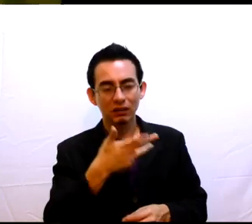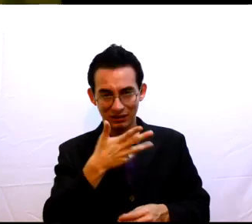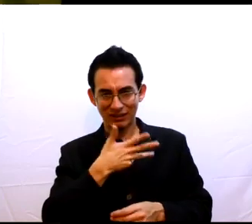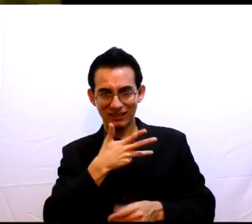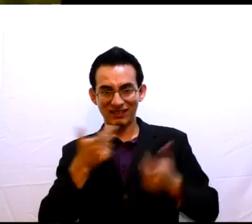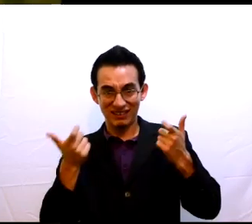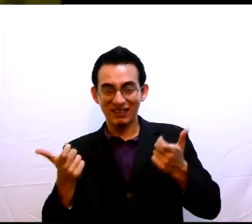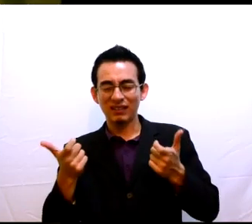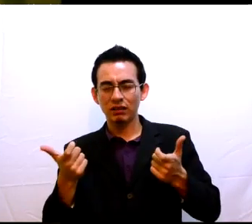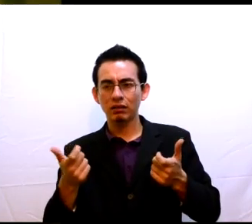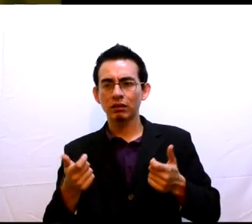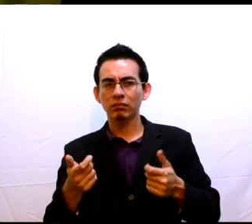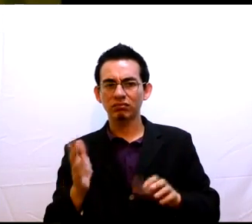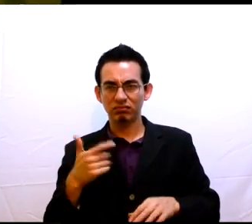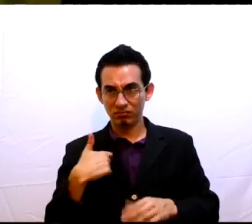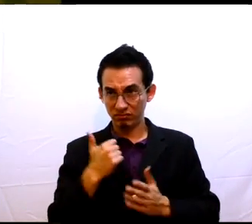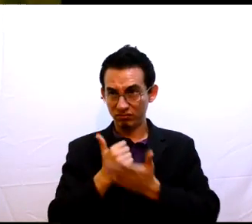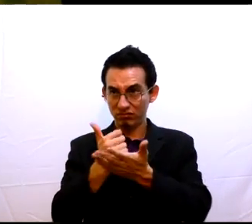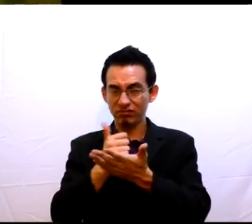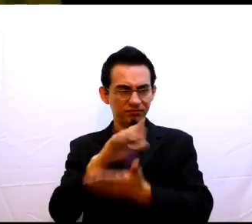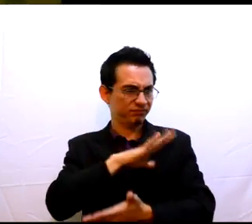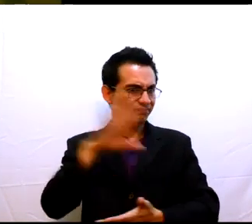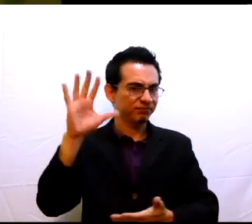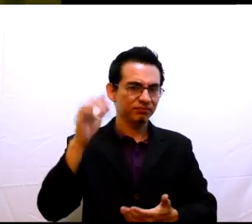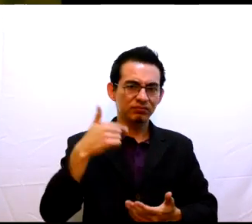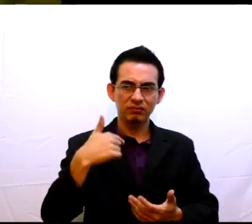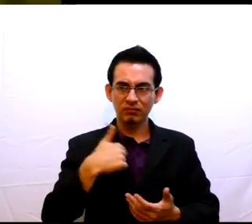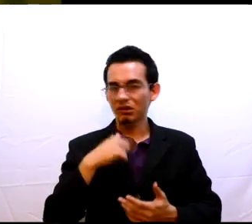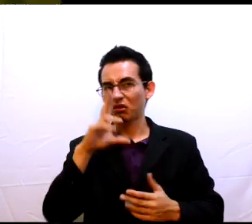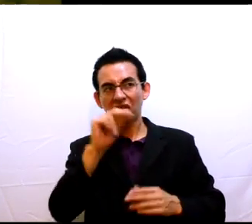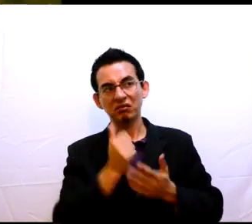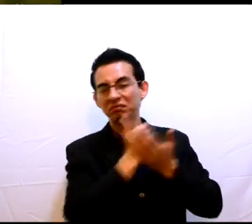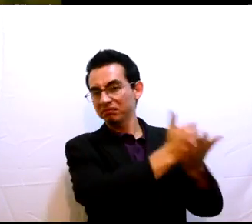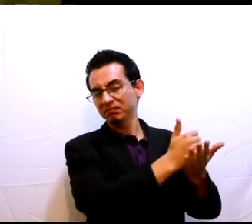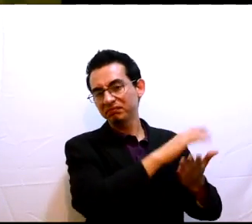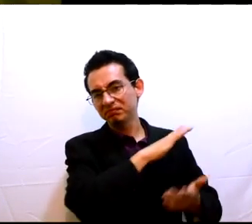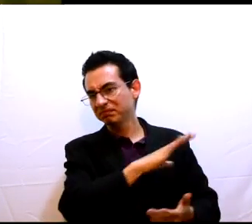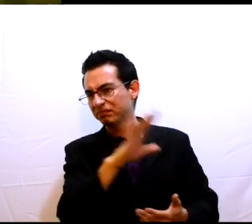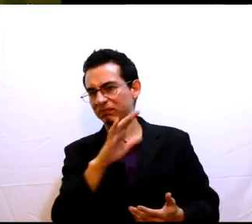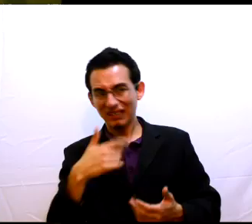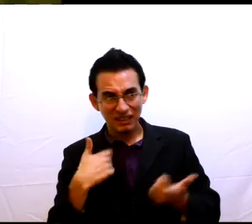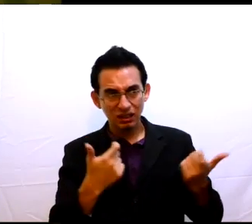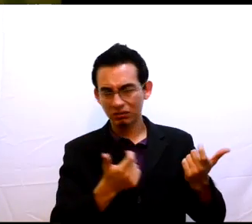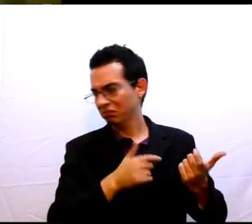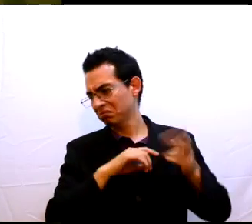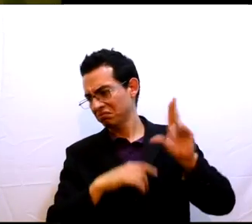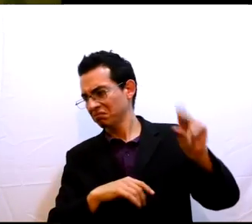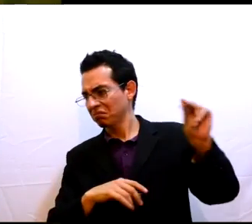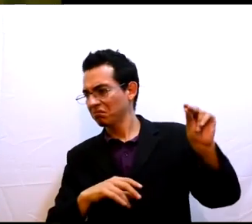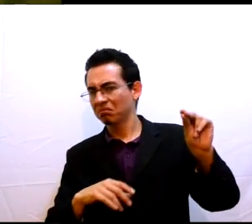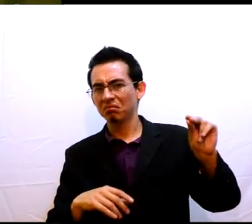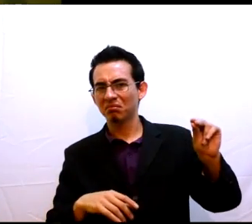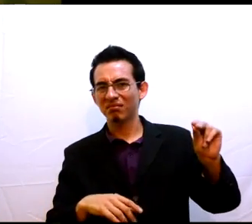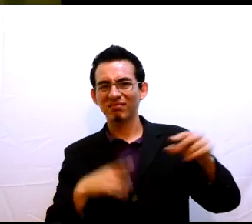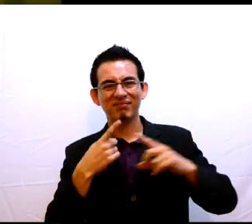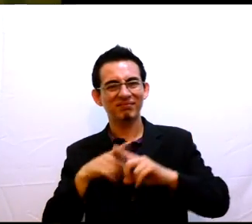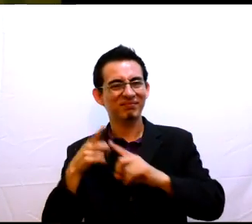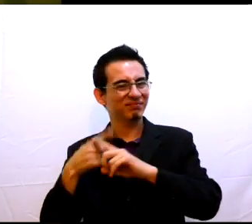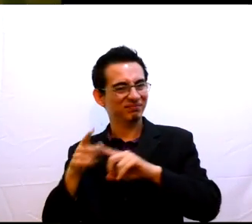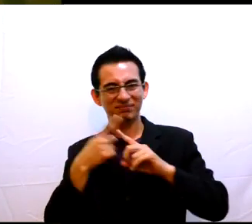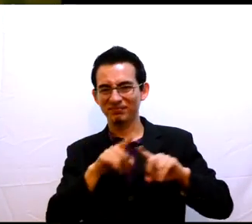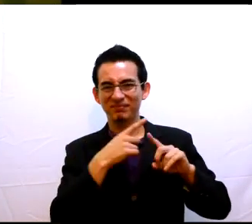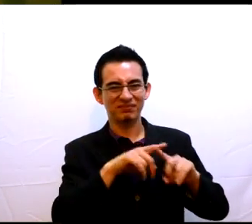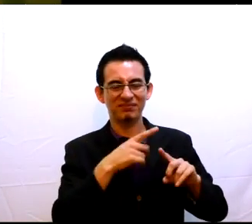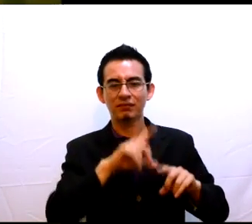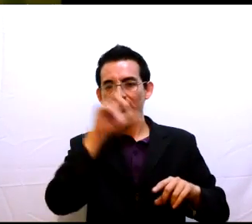no yo no doy no no tanto que me ha costado a no no no y le hace cuando